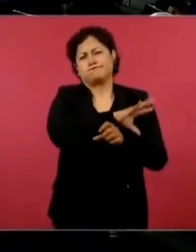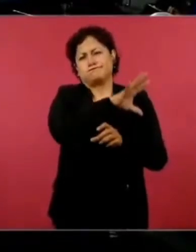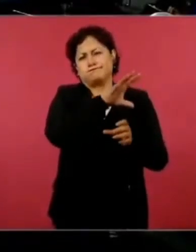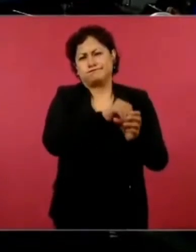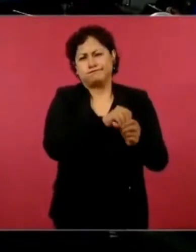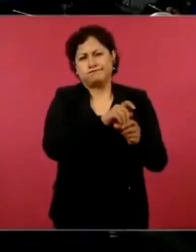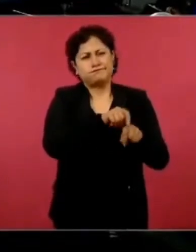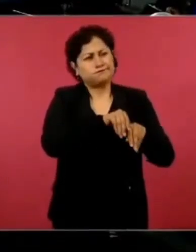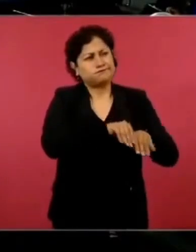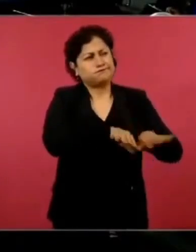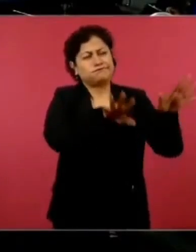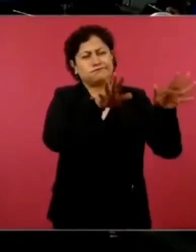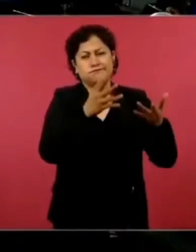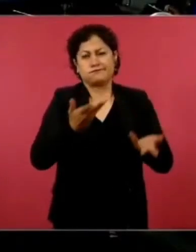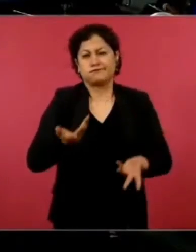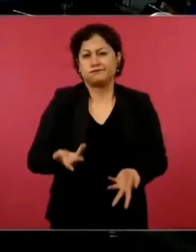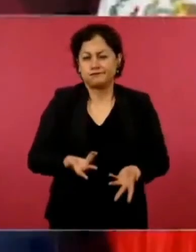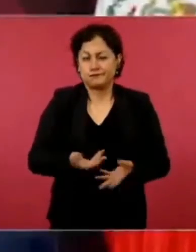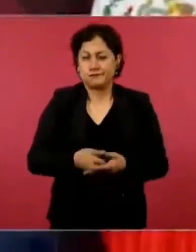¿Qué